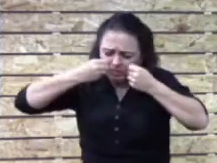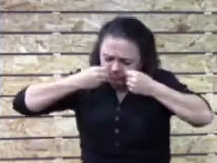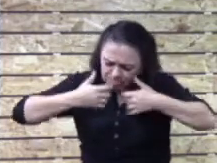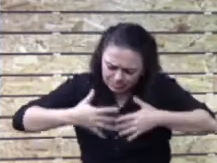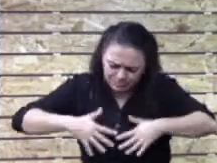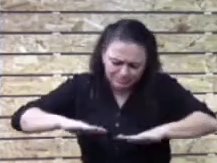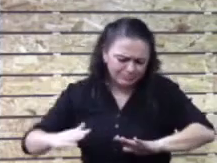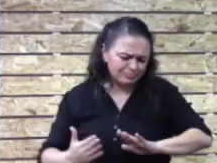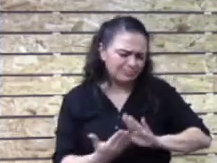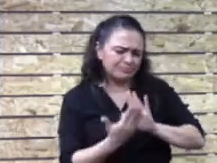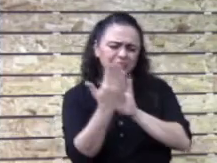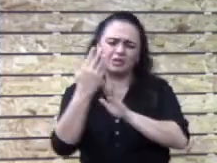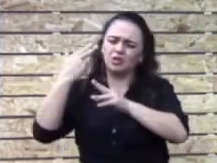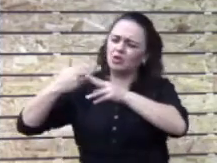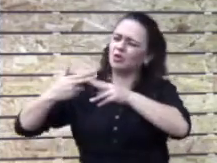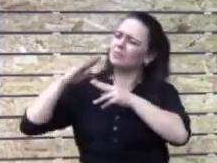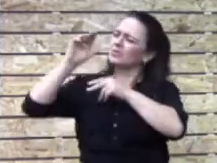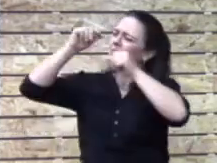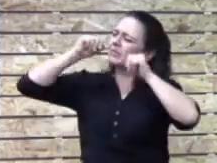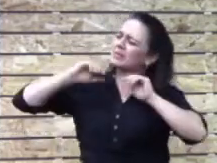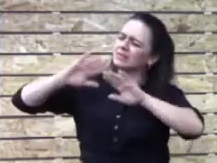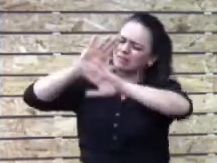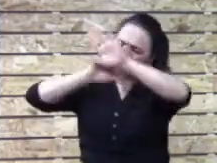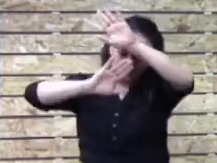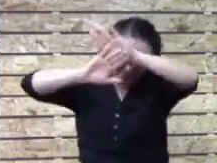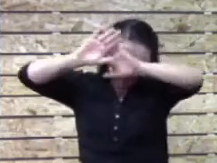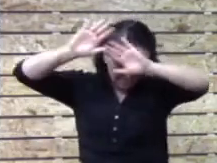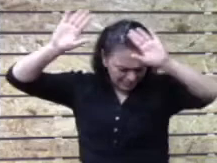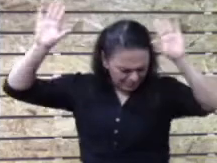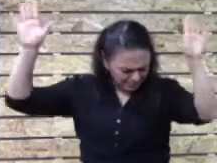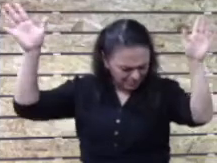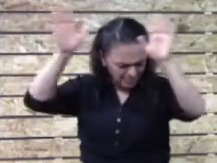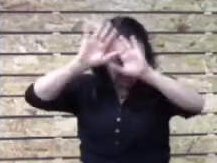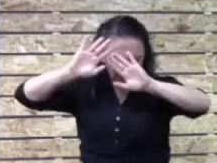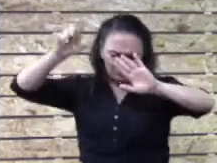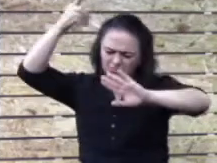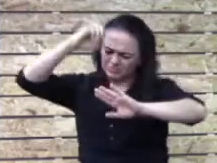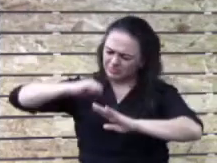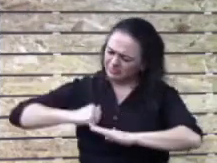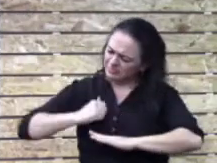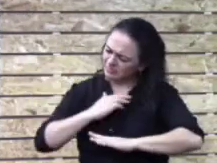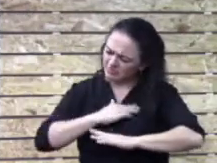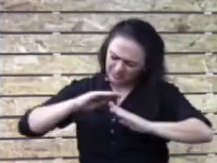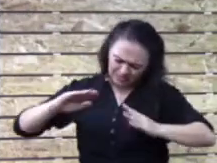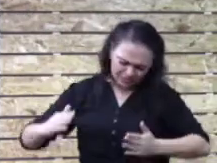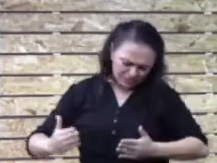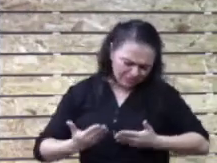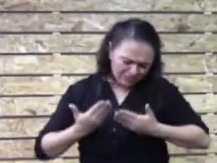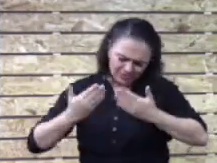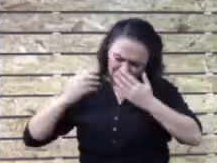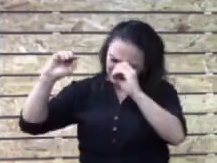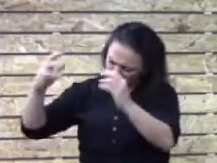bendecir su nombre y alzar tus manos al cielo, de pedir misericordia y salvación.